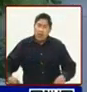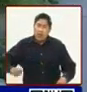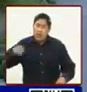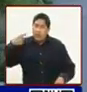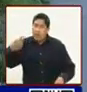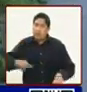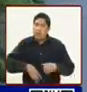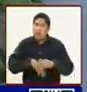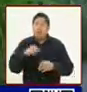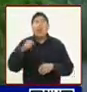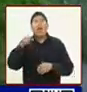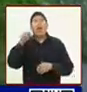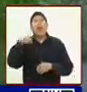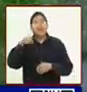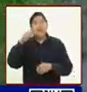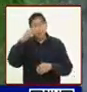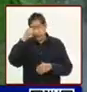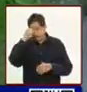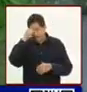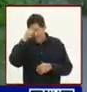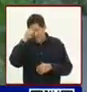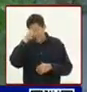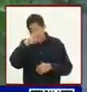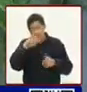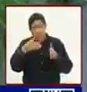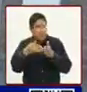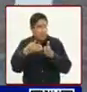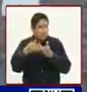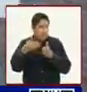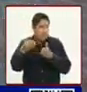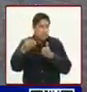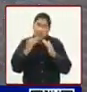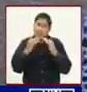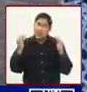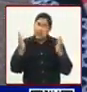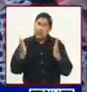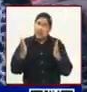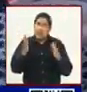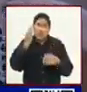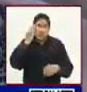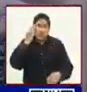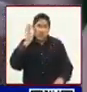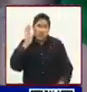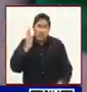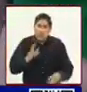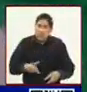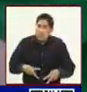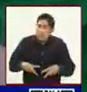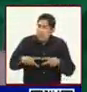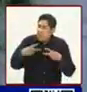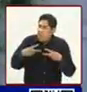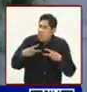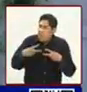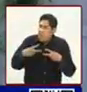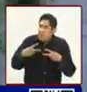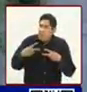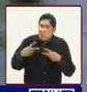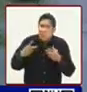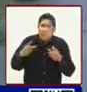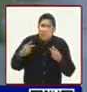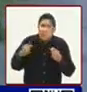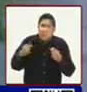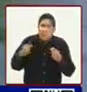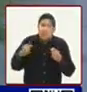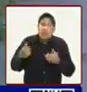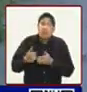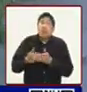afuera. Es aquí de aquí de la esquina, de la casa está de la esquina, no sé si vivirán ahí, no sé por qué. Y decimos a